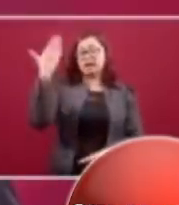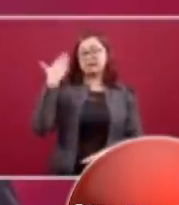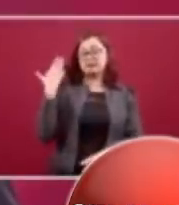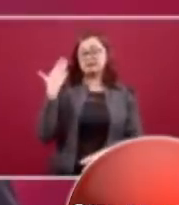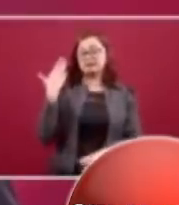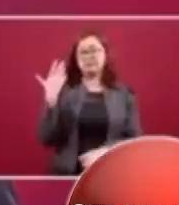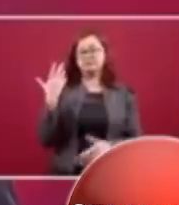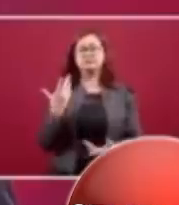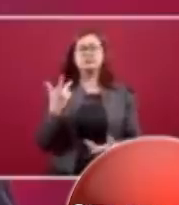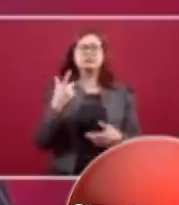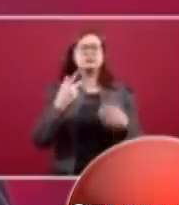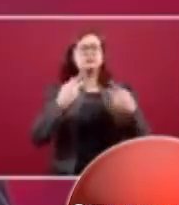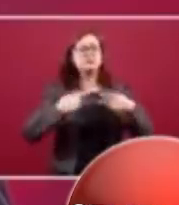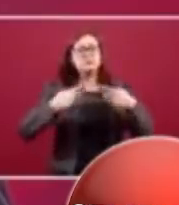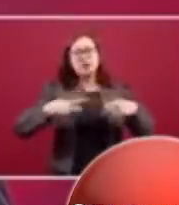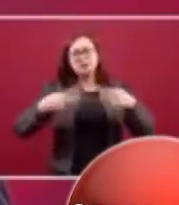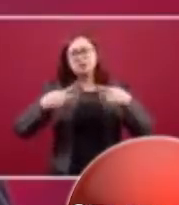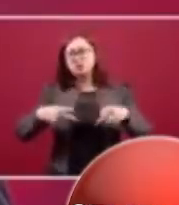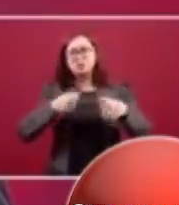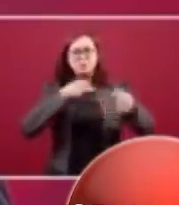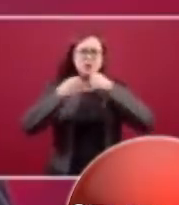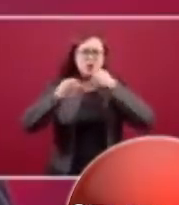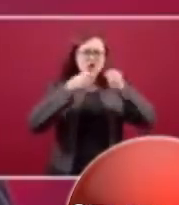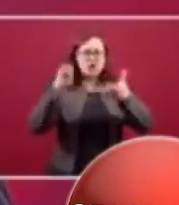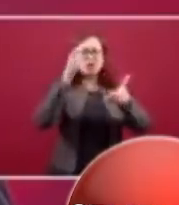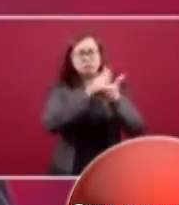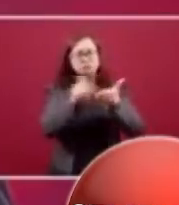a columnistas.